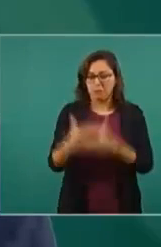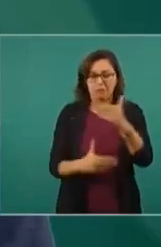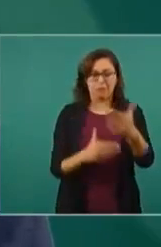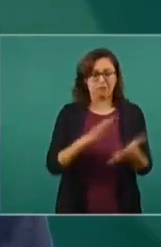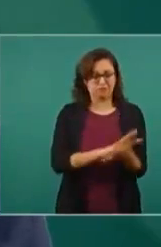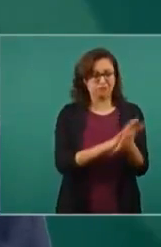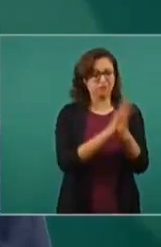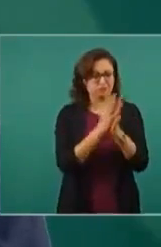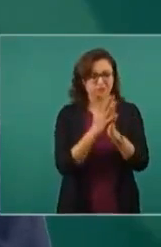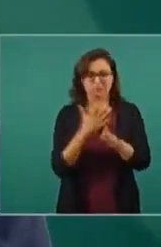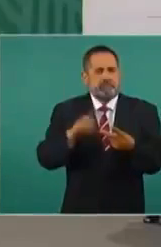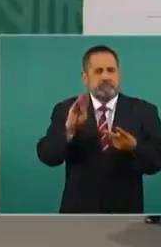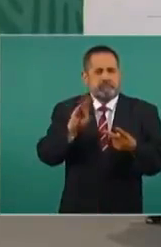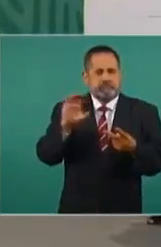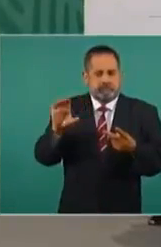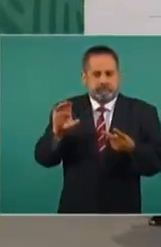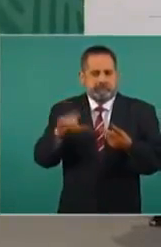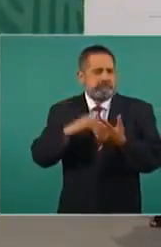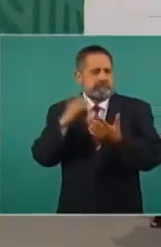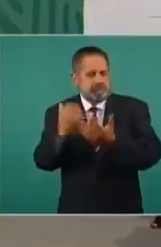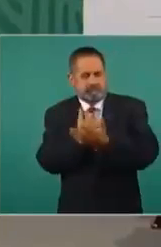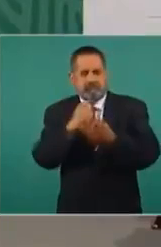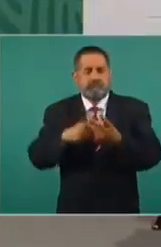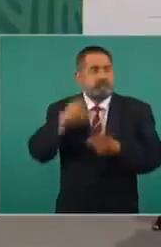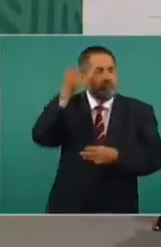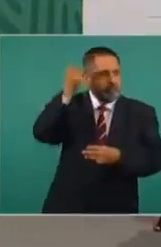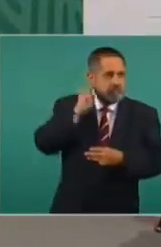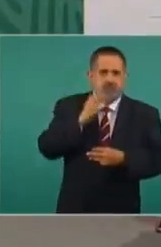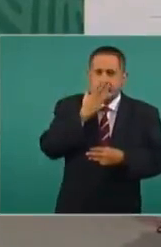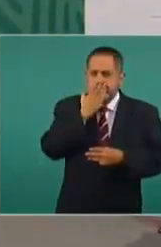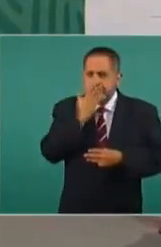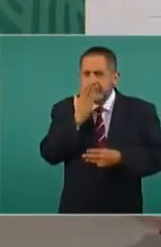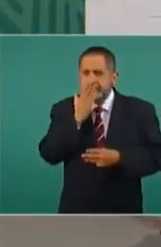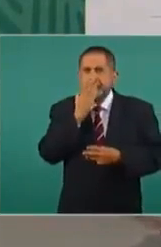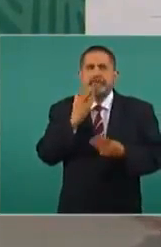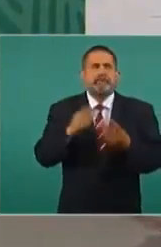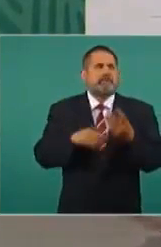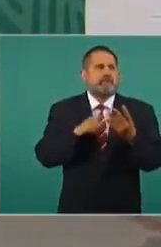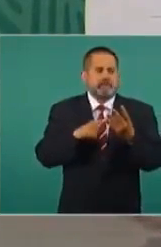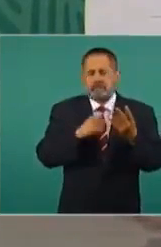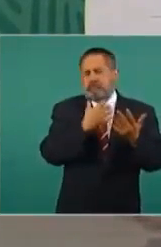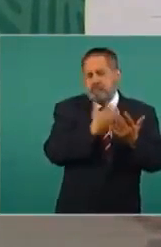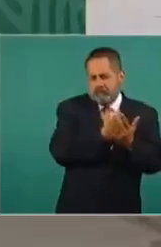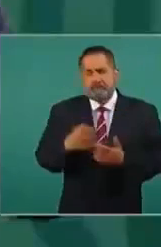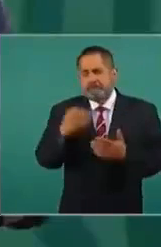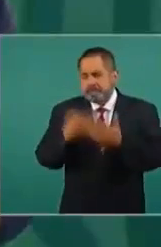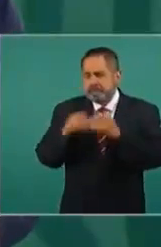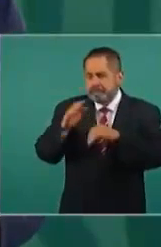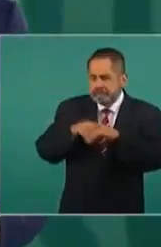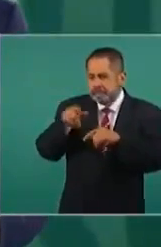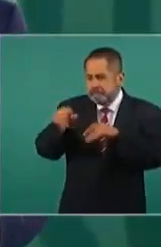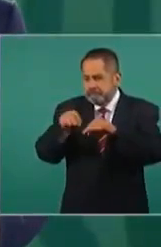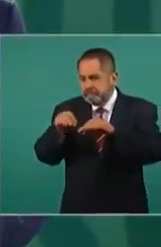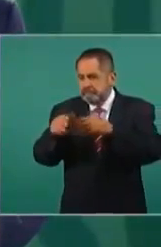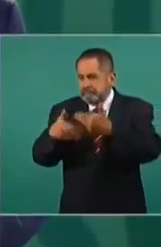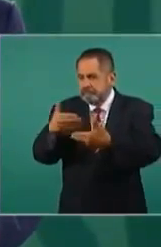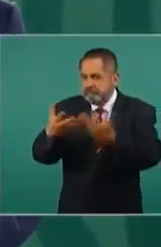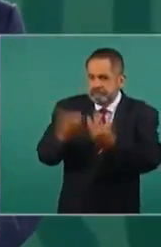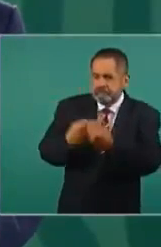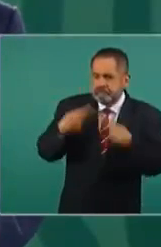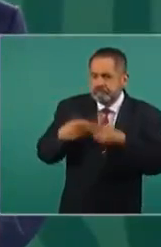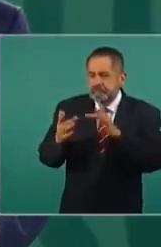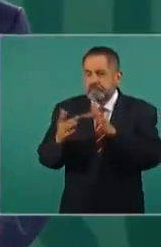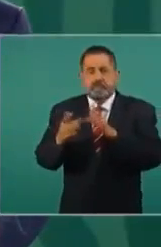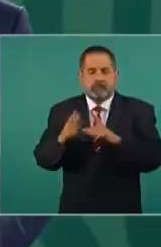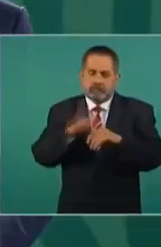por parte de los gobiernos de la Ciudad de México. El uso y el golpeamiento político que han utilizado los anfiles de López Obrador, que pretenden jugar en